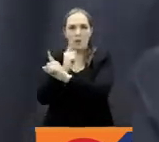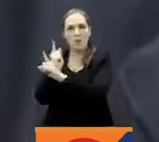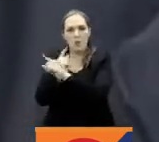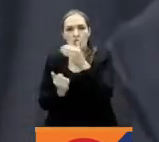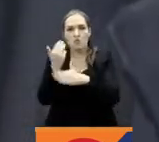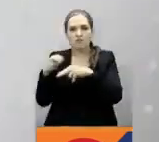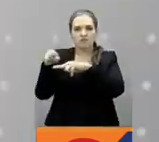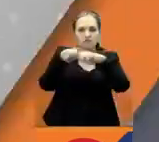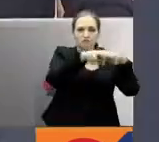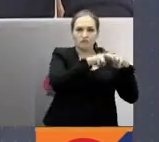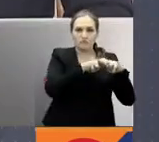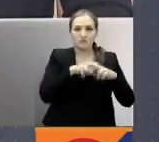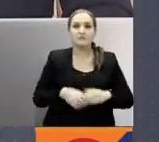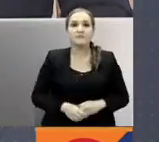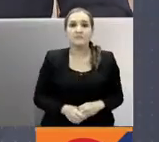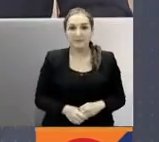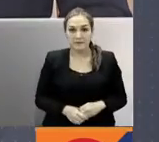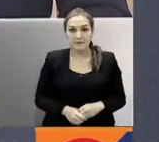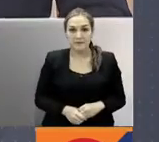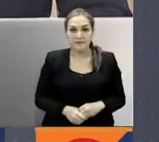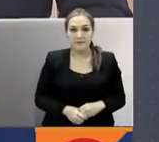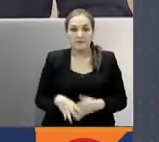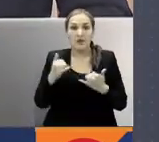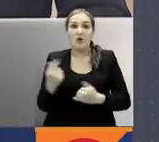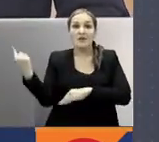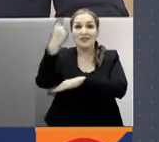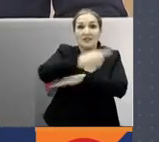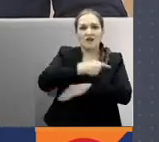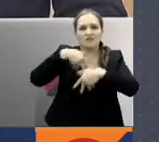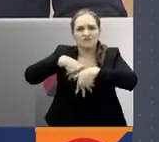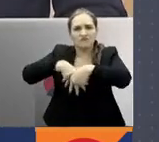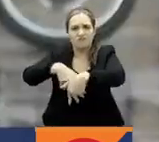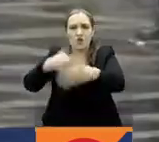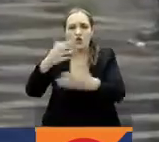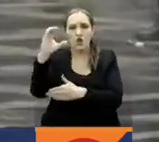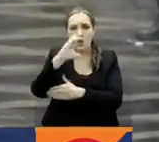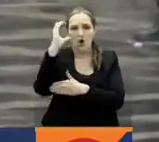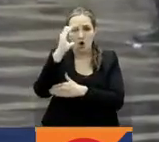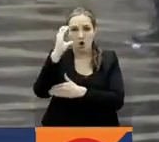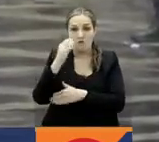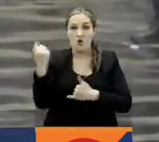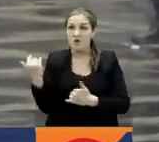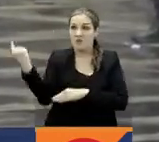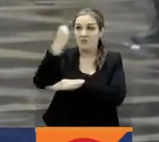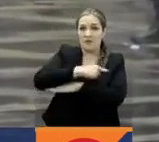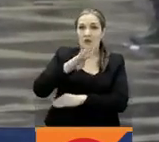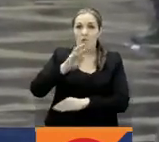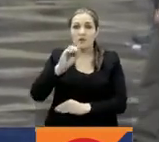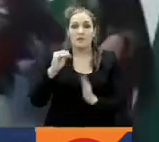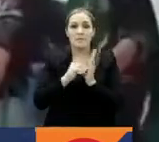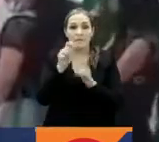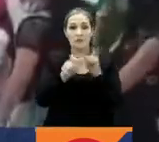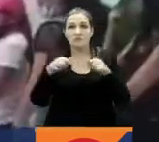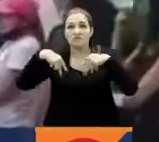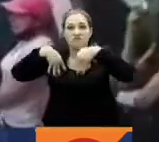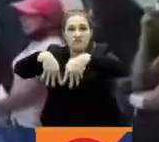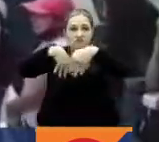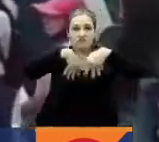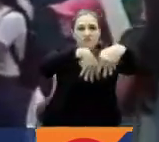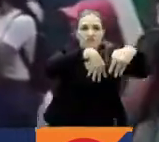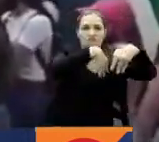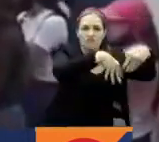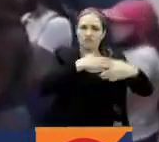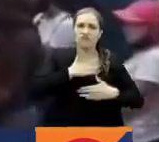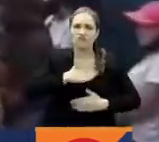El 2 de agosto. Jornada de marchas en el país, más de 40.000 uniformados listos en todo el territorio nacional. En